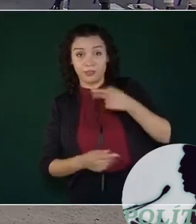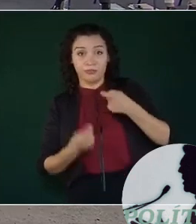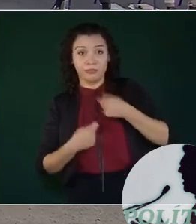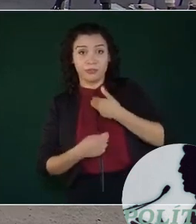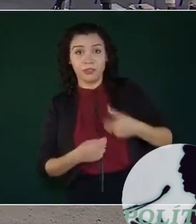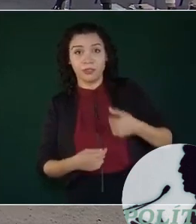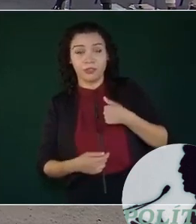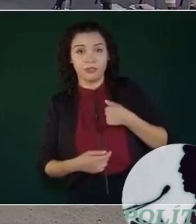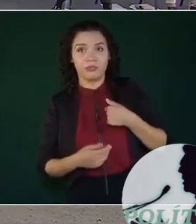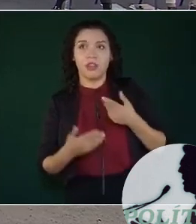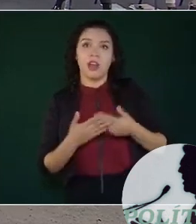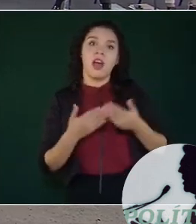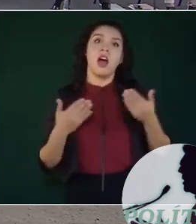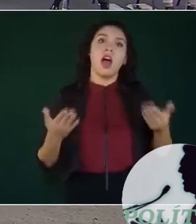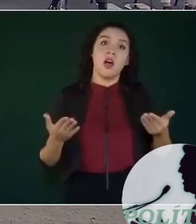Son más